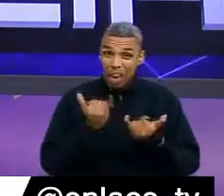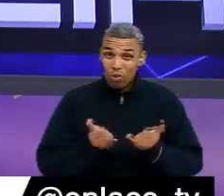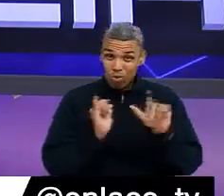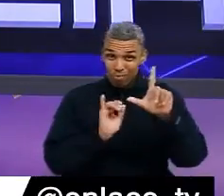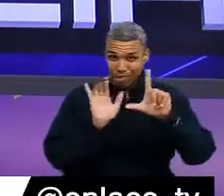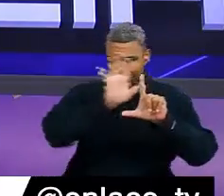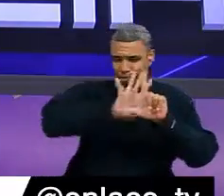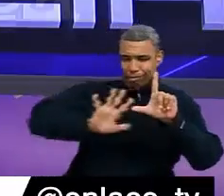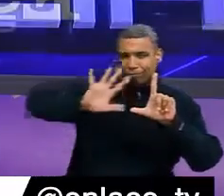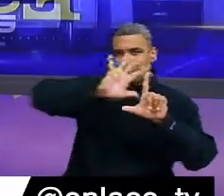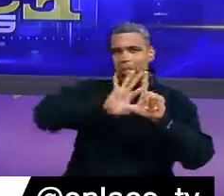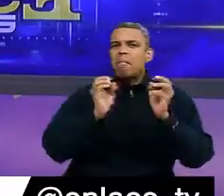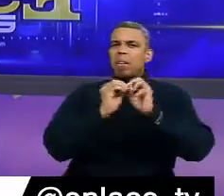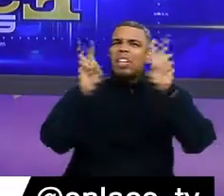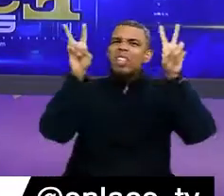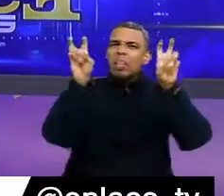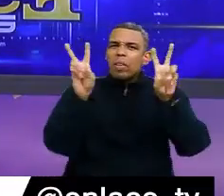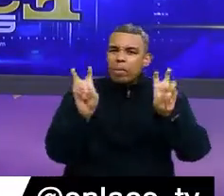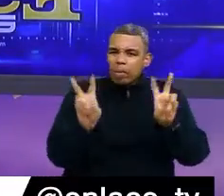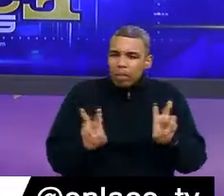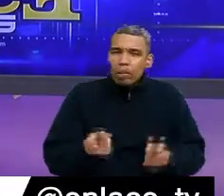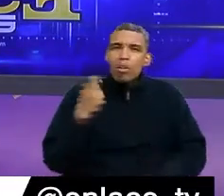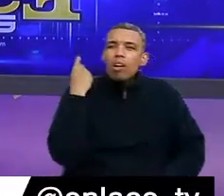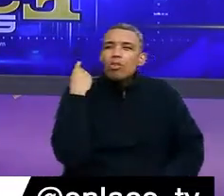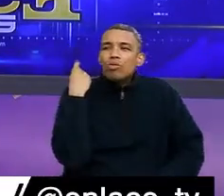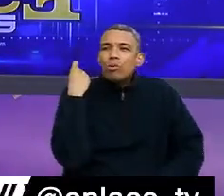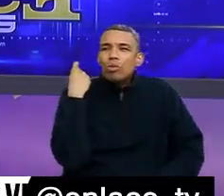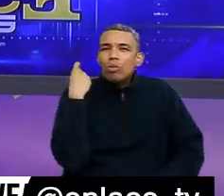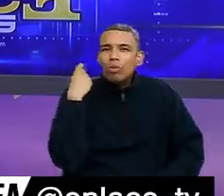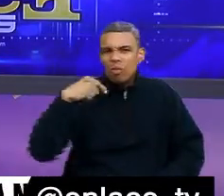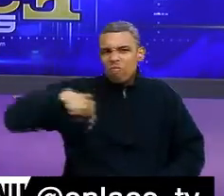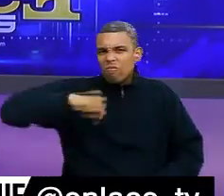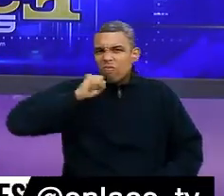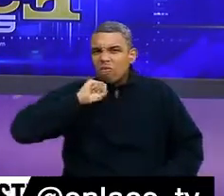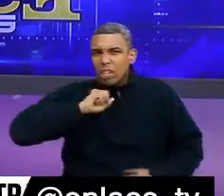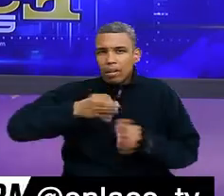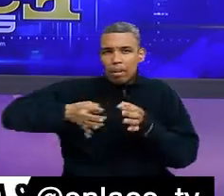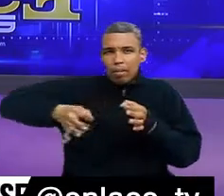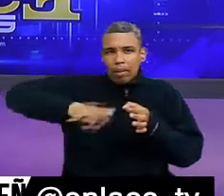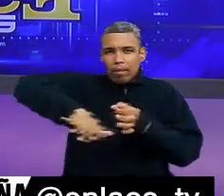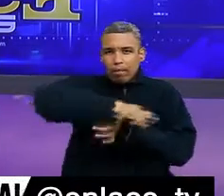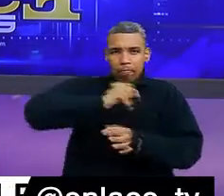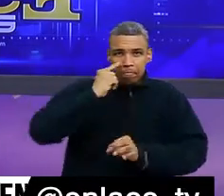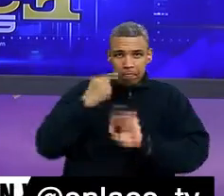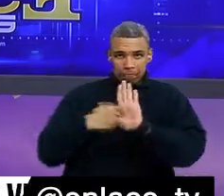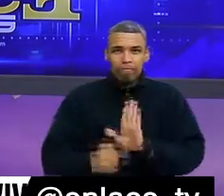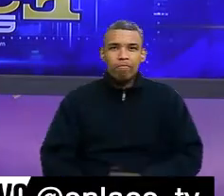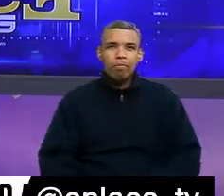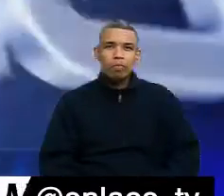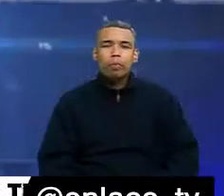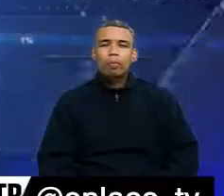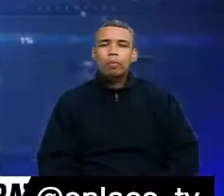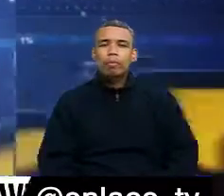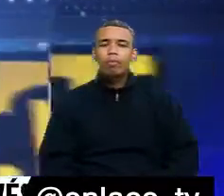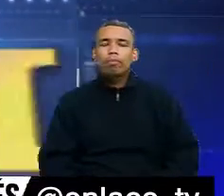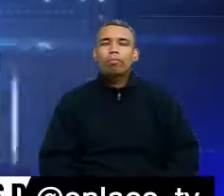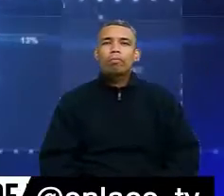Sonidos, conozcamos otros hechos importantes ocurridos durante el fin de semana en Barranca Bermeja y en nuestra región del Magdalena Medio.